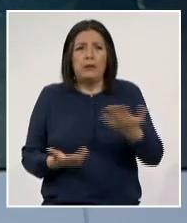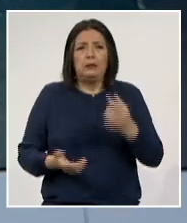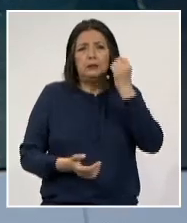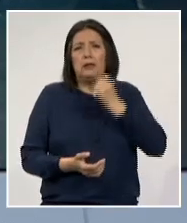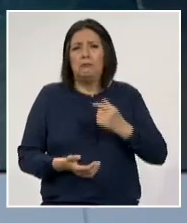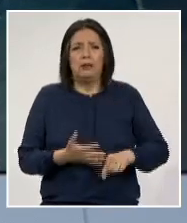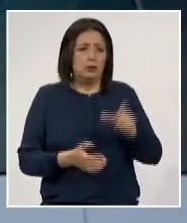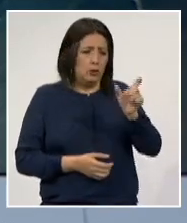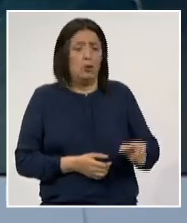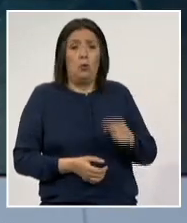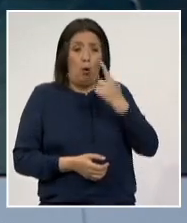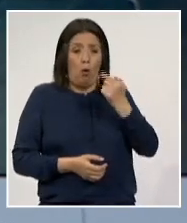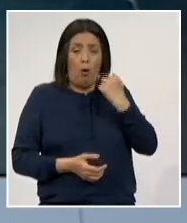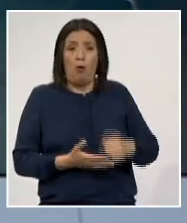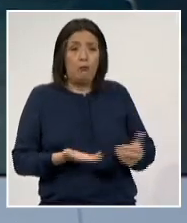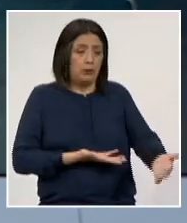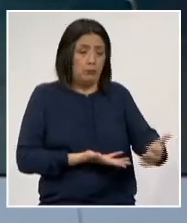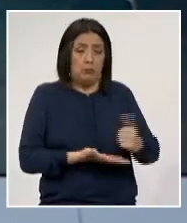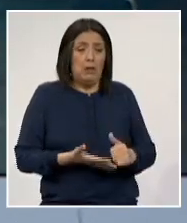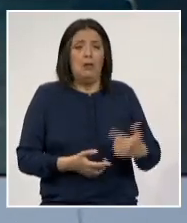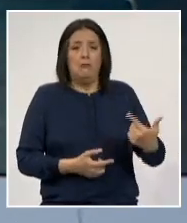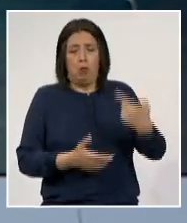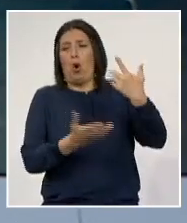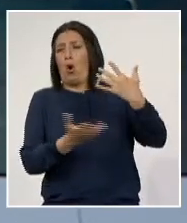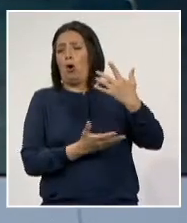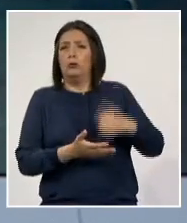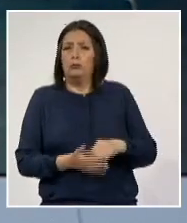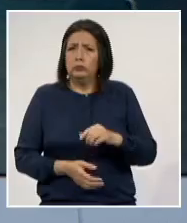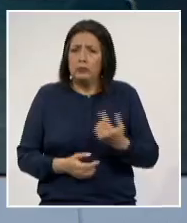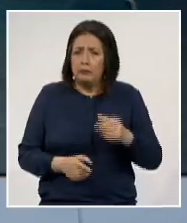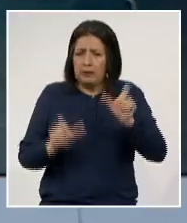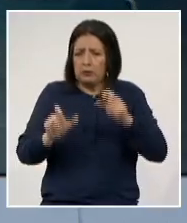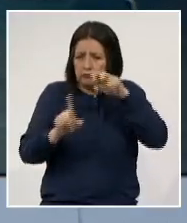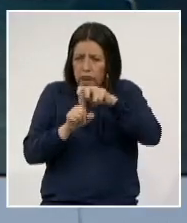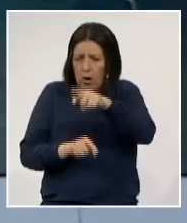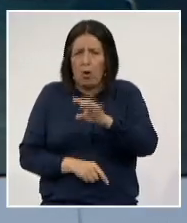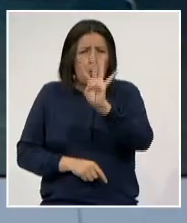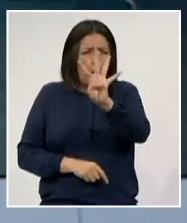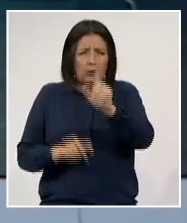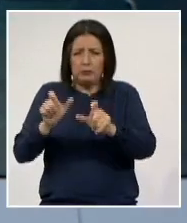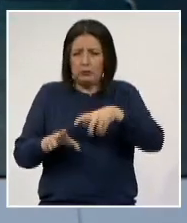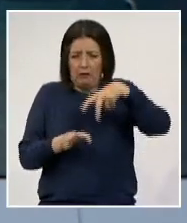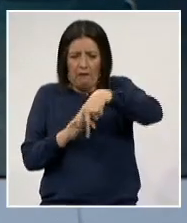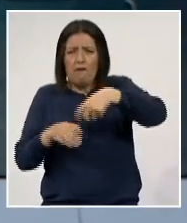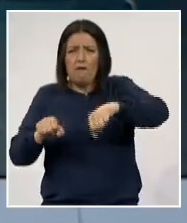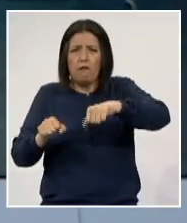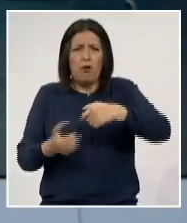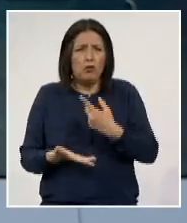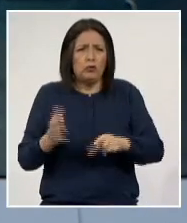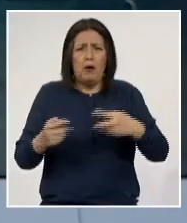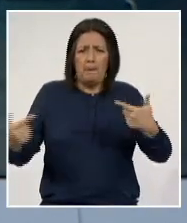Un humilde reciclador murió tras ser alcanzado por un proyectil. Según testigos, cuatro sujetos en moto se enfrentaron a balazos por el cobro de cupos